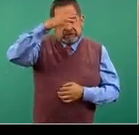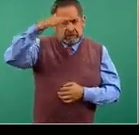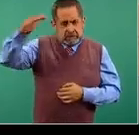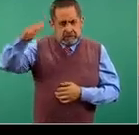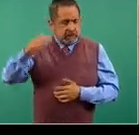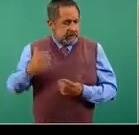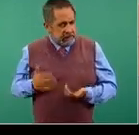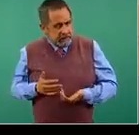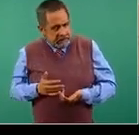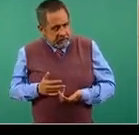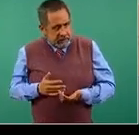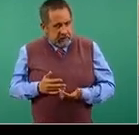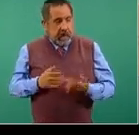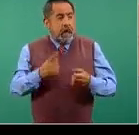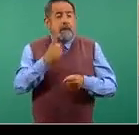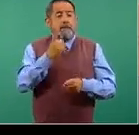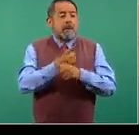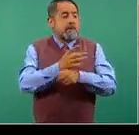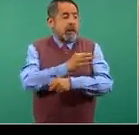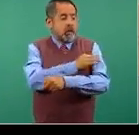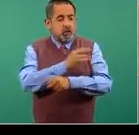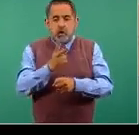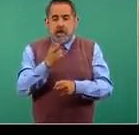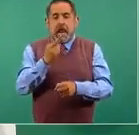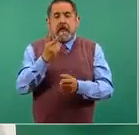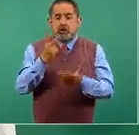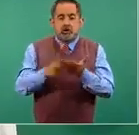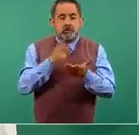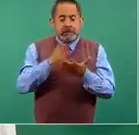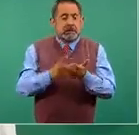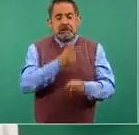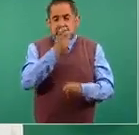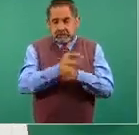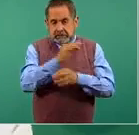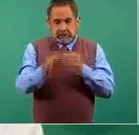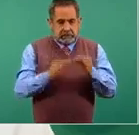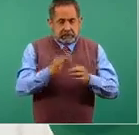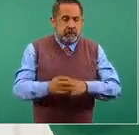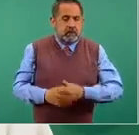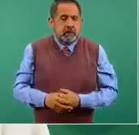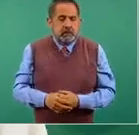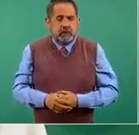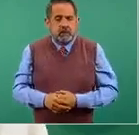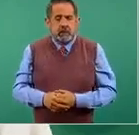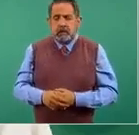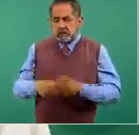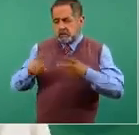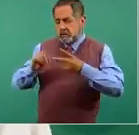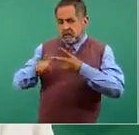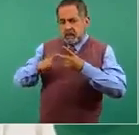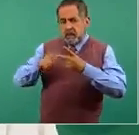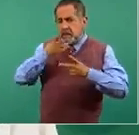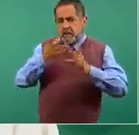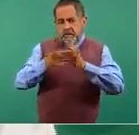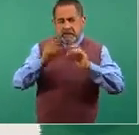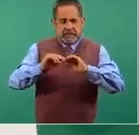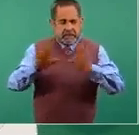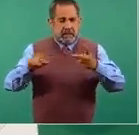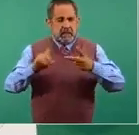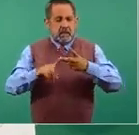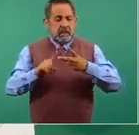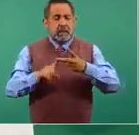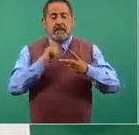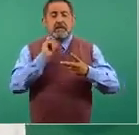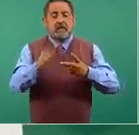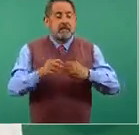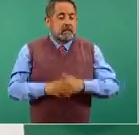¿es la primera dosis o ya las dos dosis completas? Sería eso rápidamente. Muchas gracias. Le respondo la segunda para que haya claridad. Nos